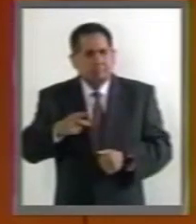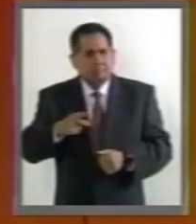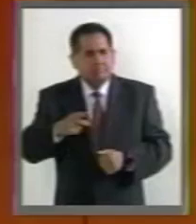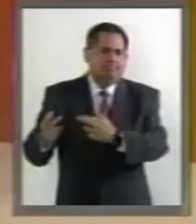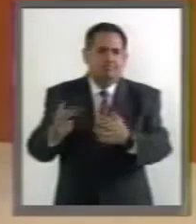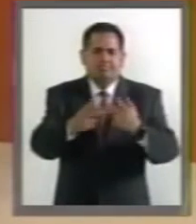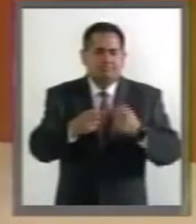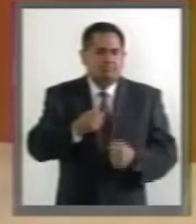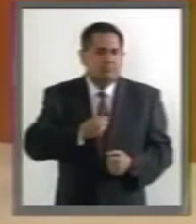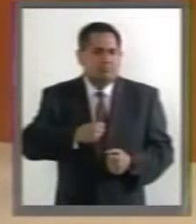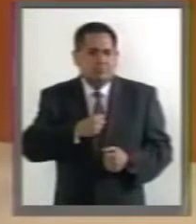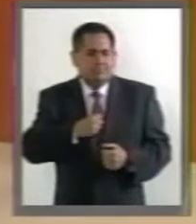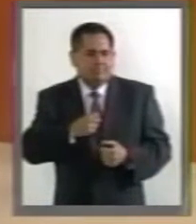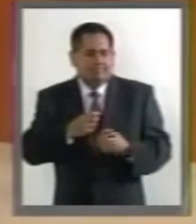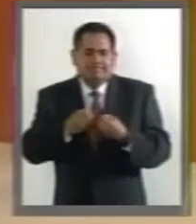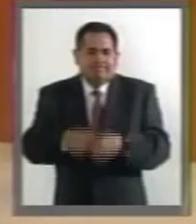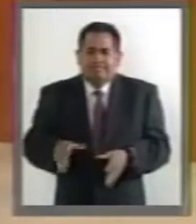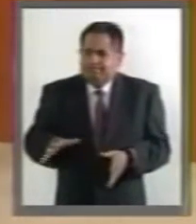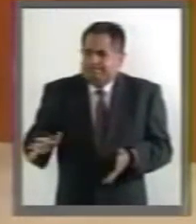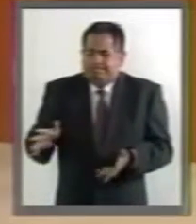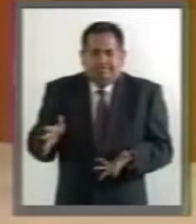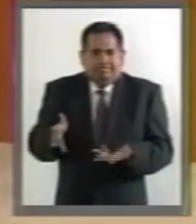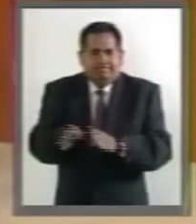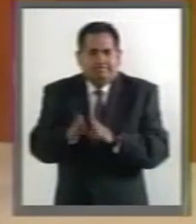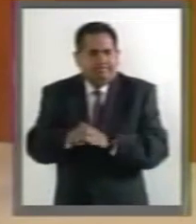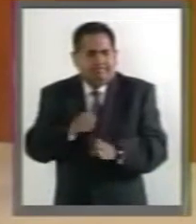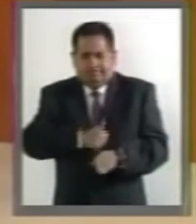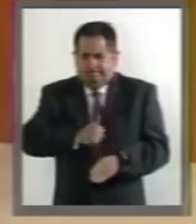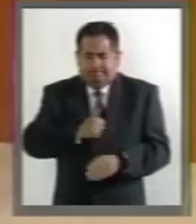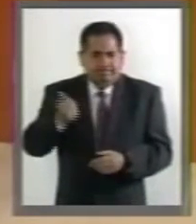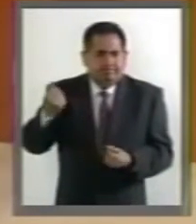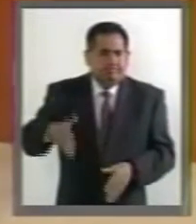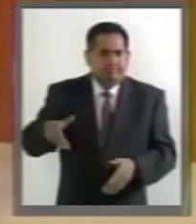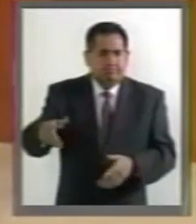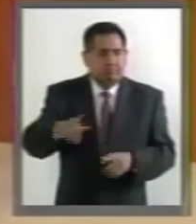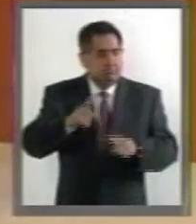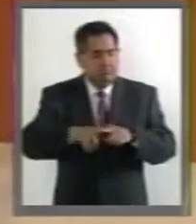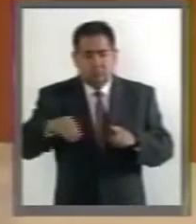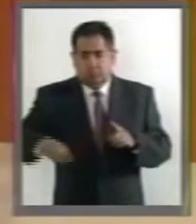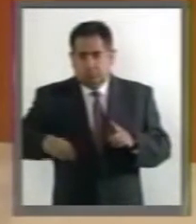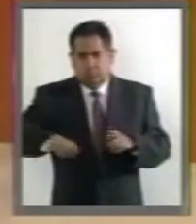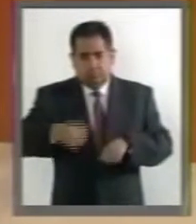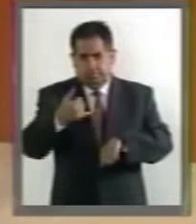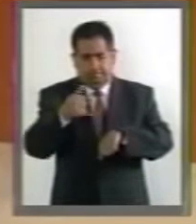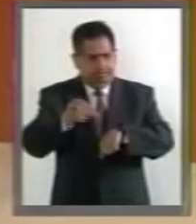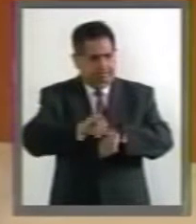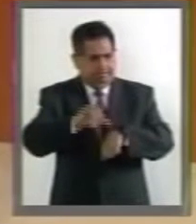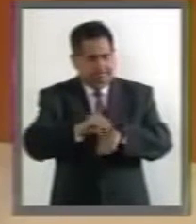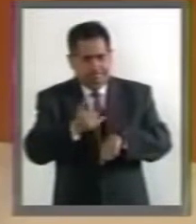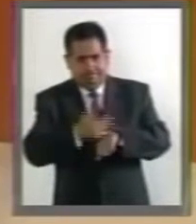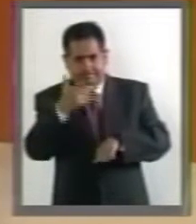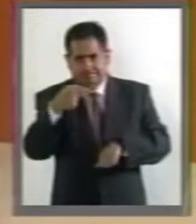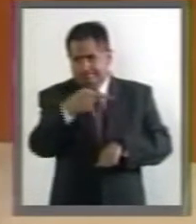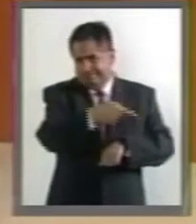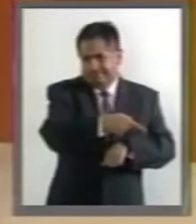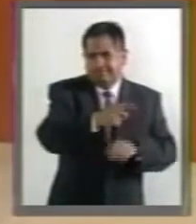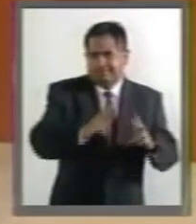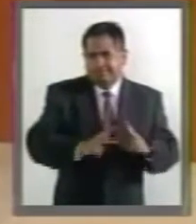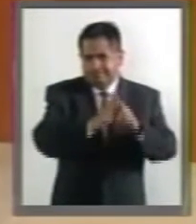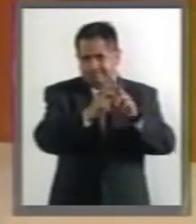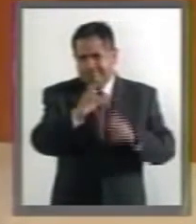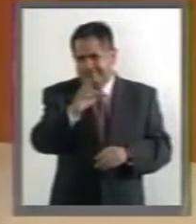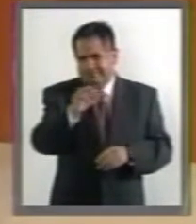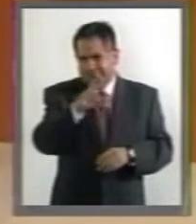sociales, pasivos sociales, ocasionados por la industria de los hidrocarburos, cuyo diseño, ejecución